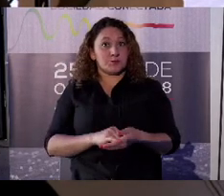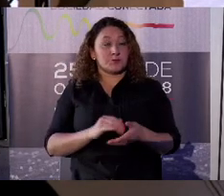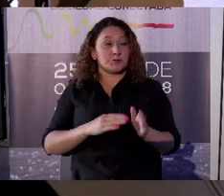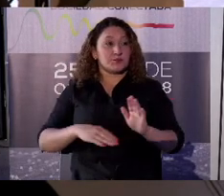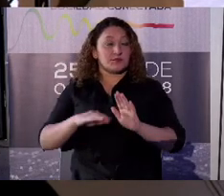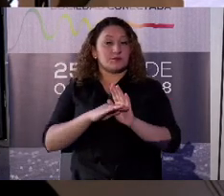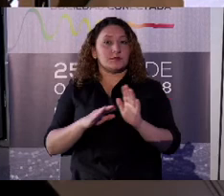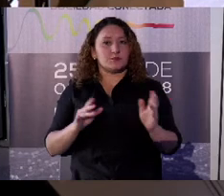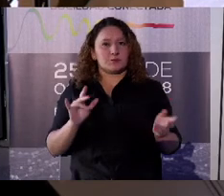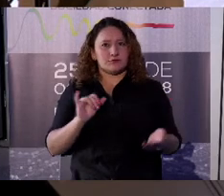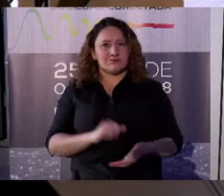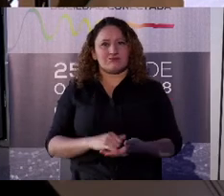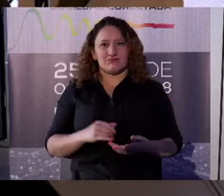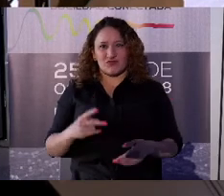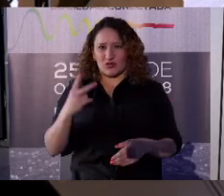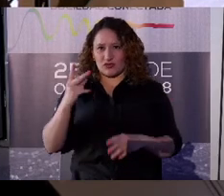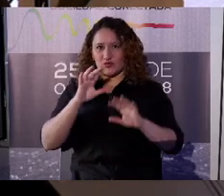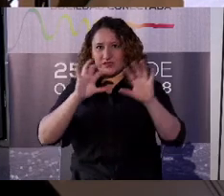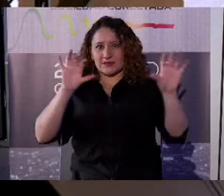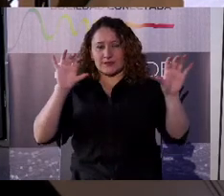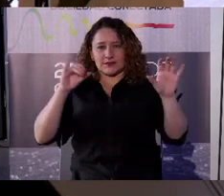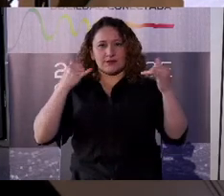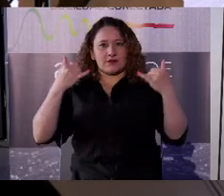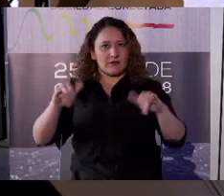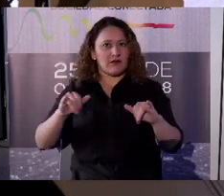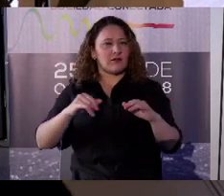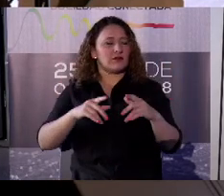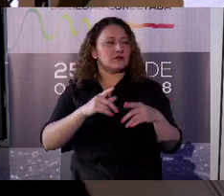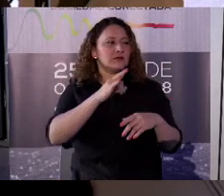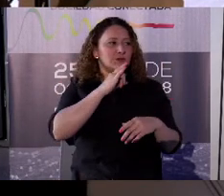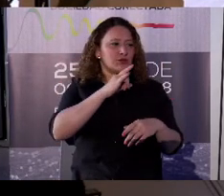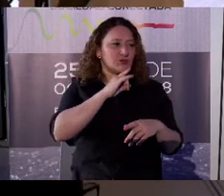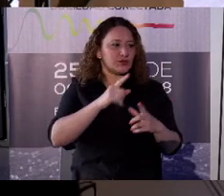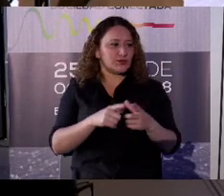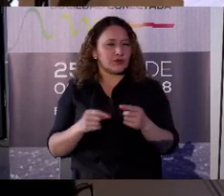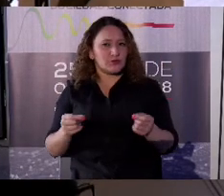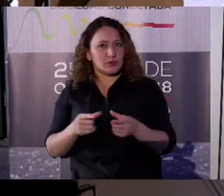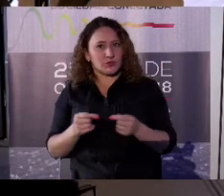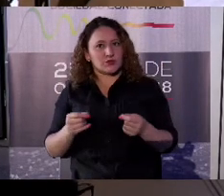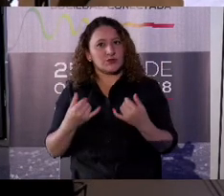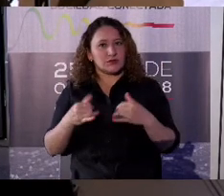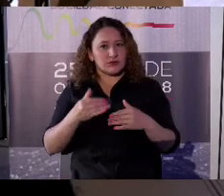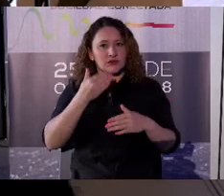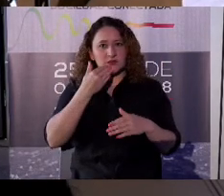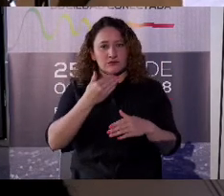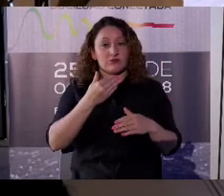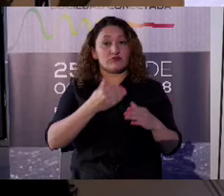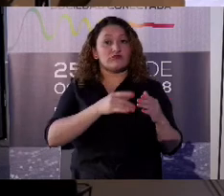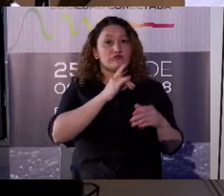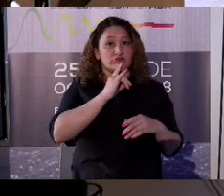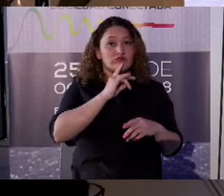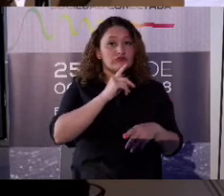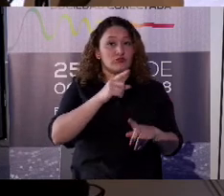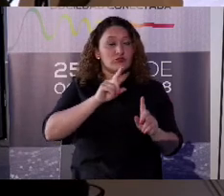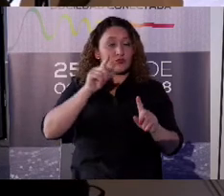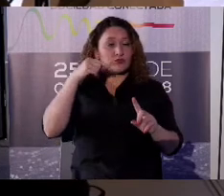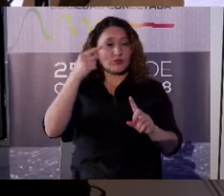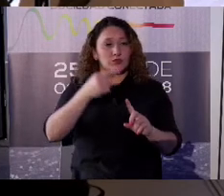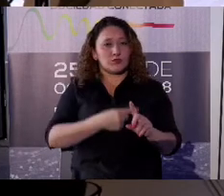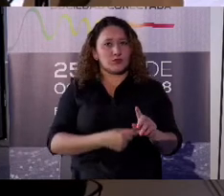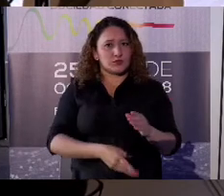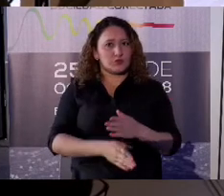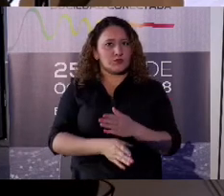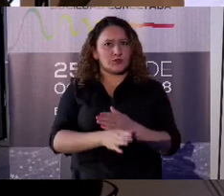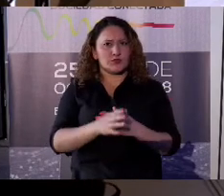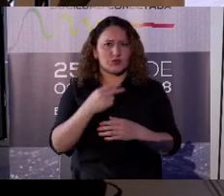Aquí ya hay dos países que asignaron licencias, Estados Unidos y Japón. Estados Unidos va a continuar el próximo mes, bueno,